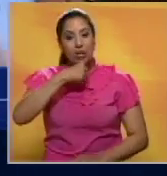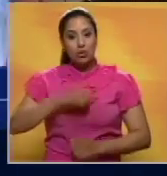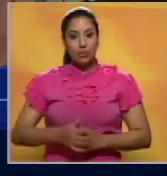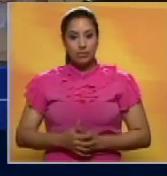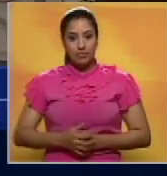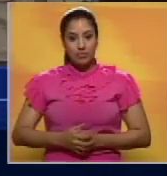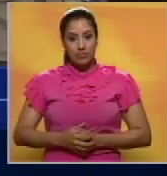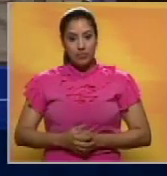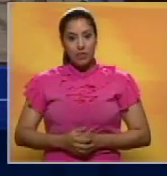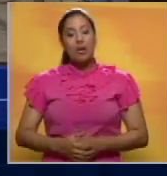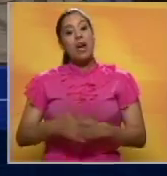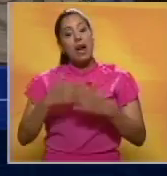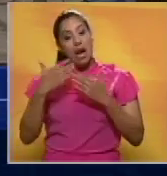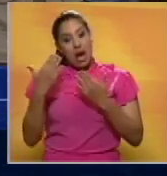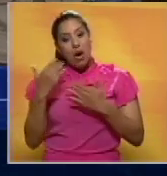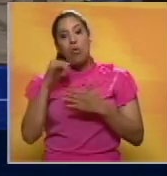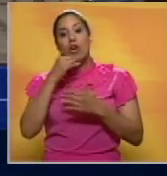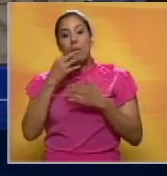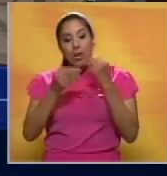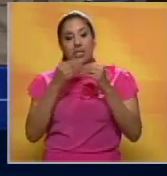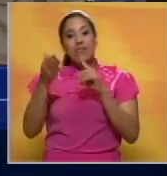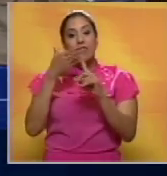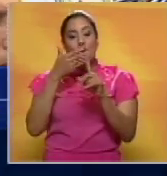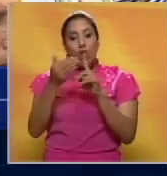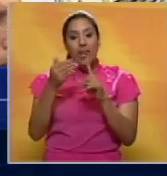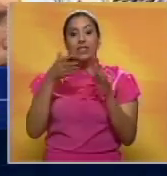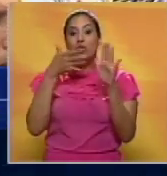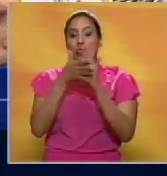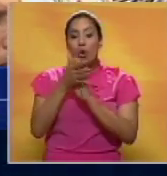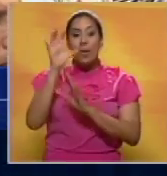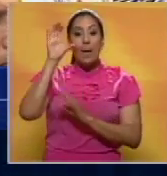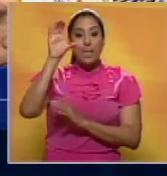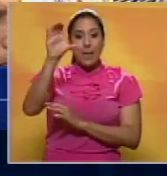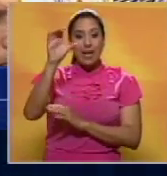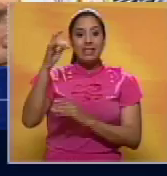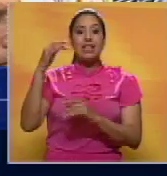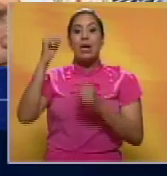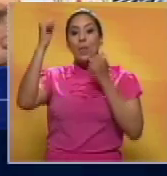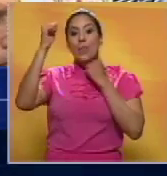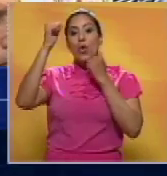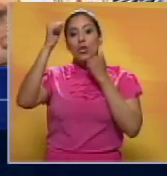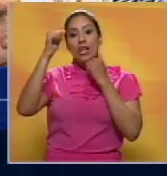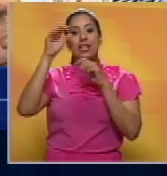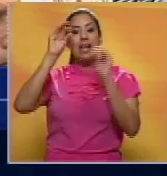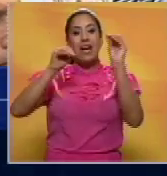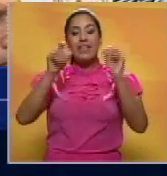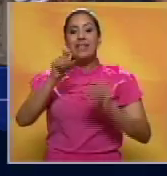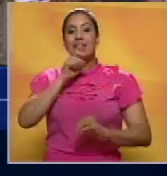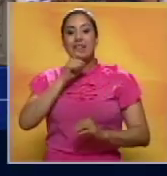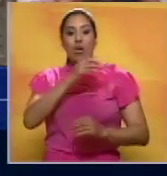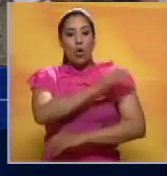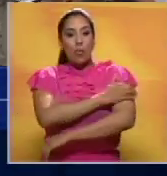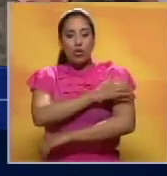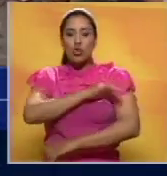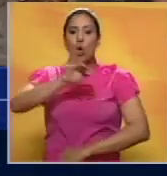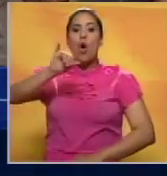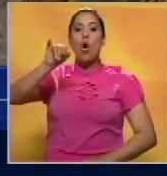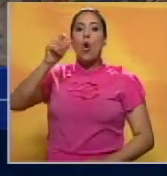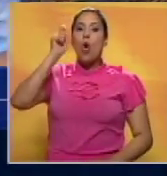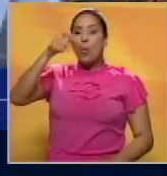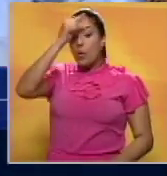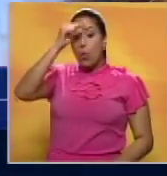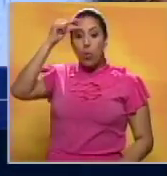secreto. Rodríguez rechazó los hechos violentos registrados en el país durante las manifestaciones convocadas por la oposición. A Julio